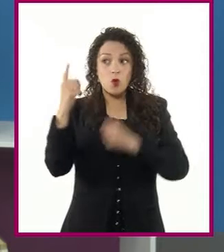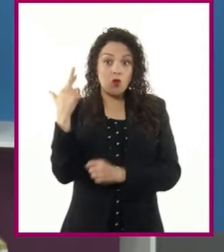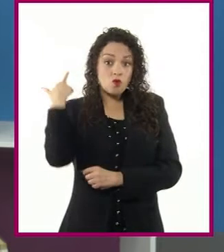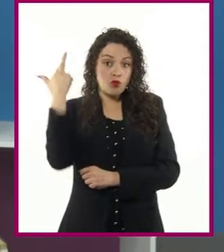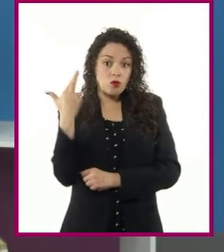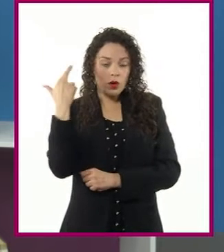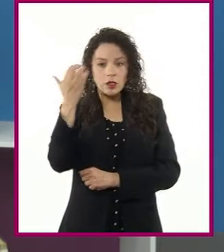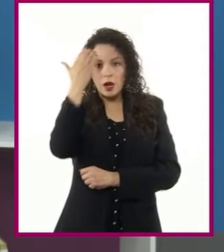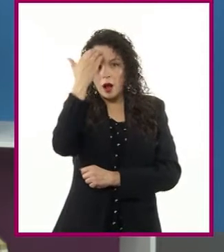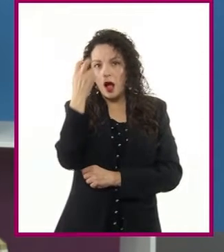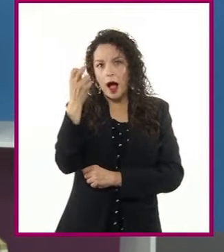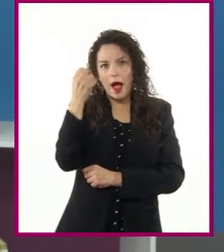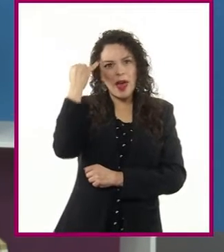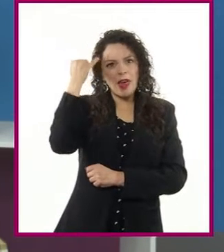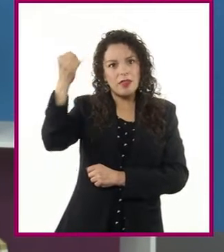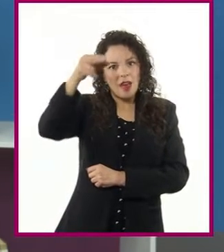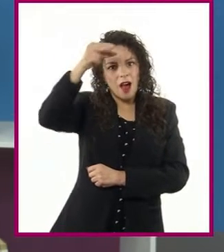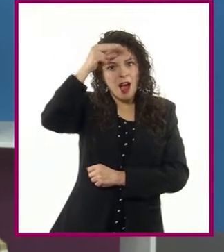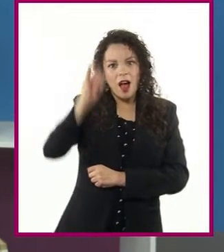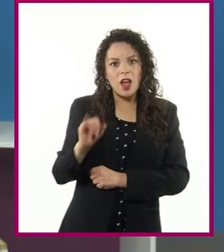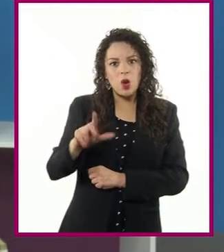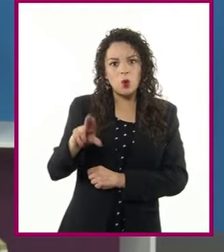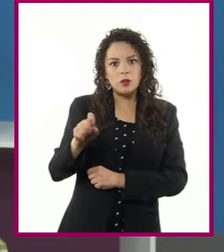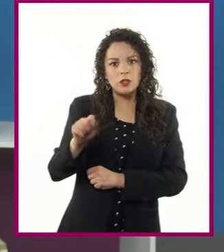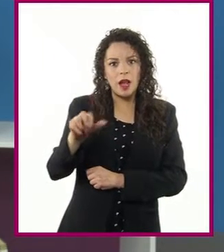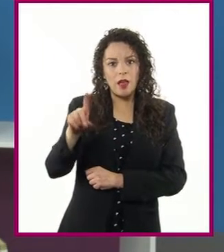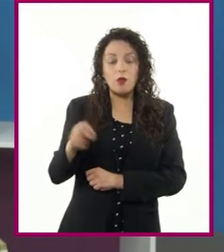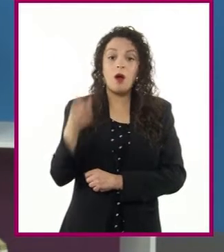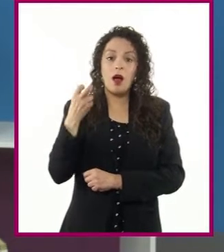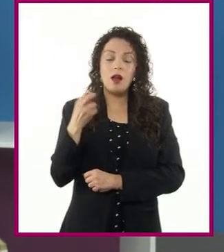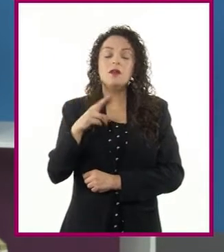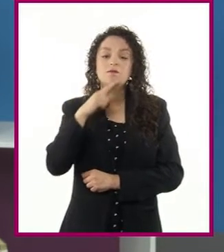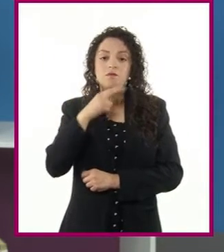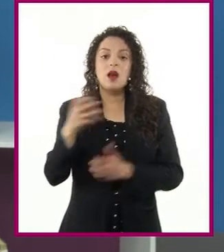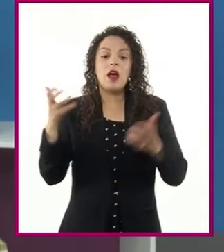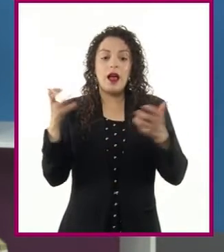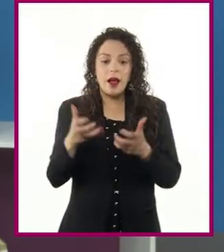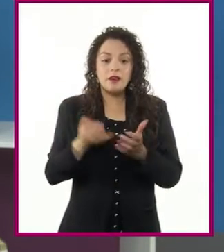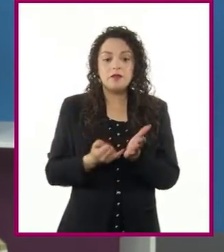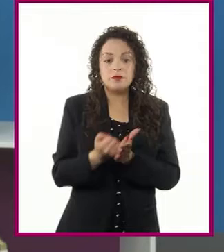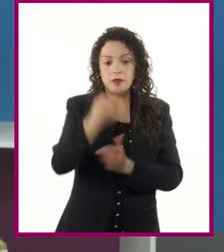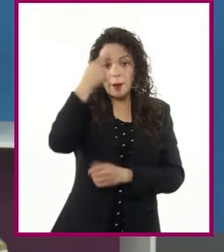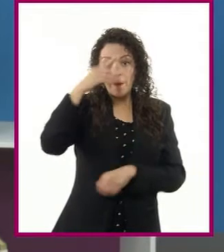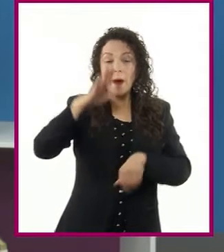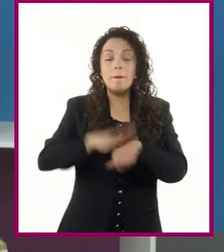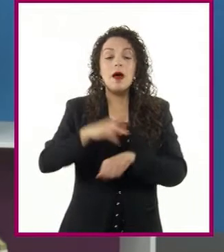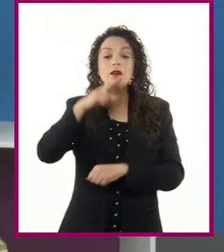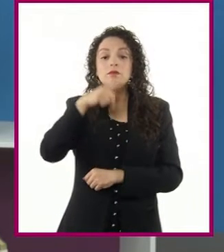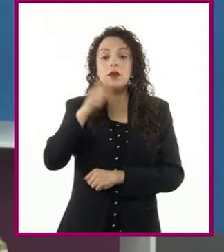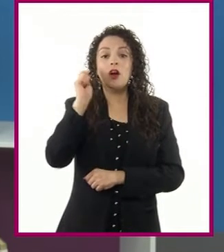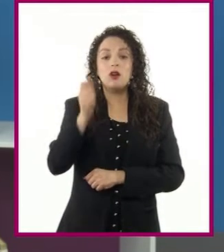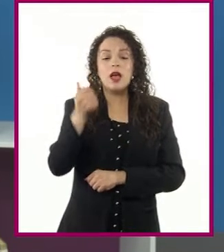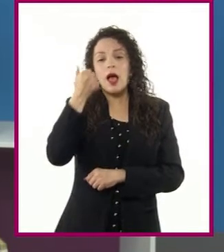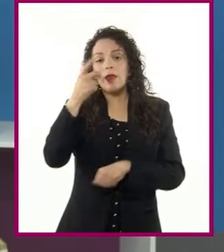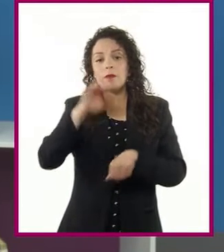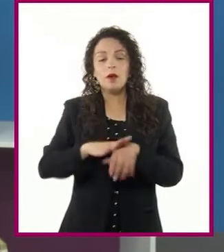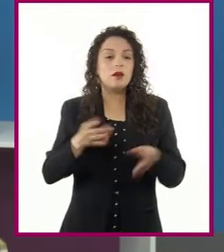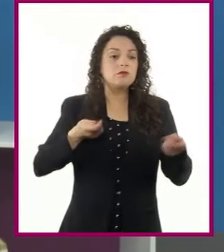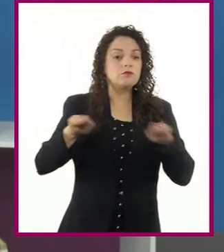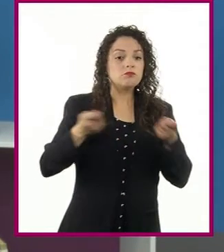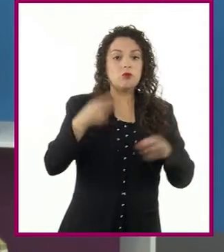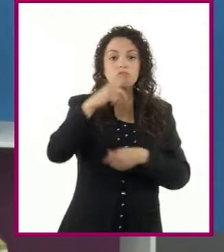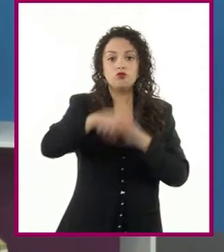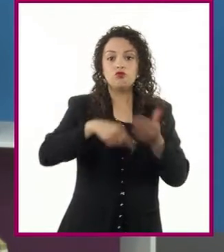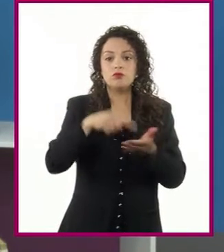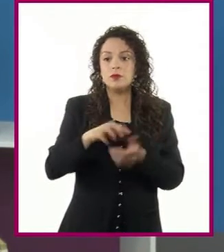y decidieron aplicarlas en sus estados para lograr una administración más eficiente de sus territorios. A esta